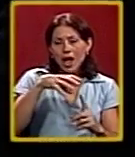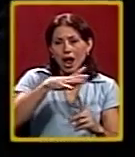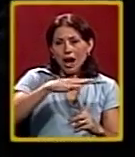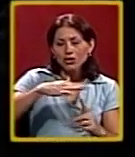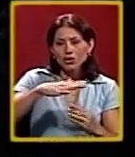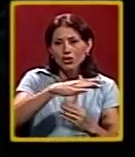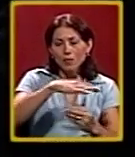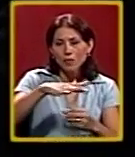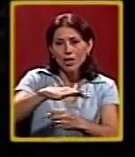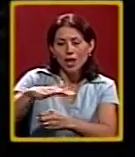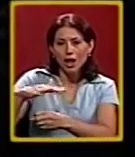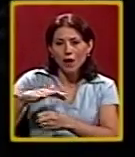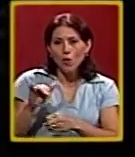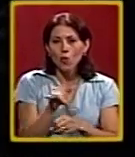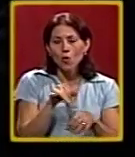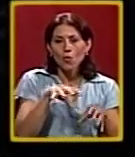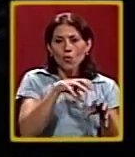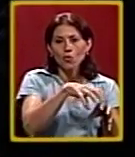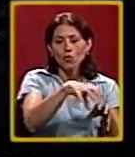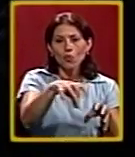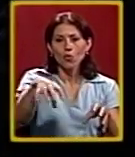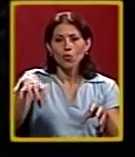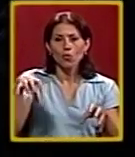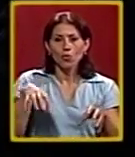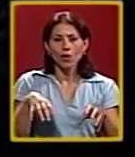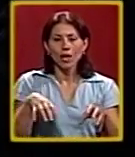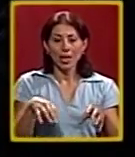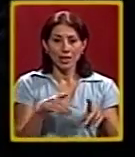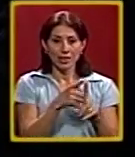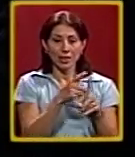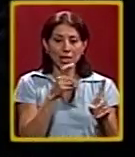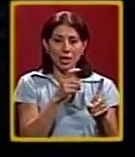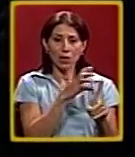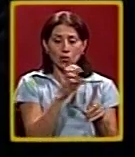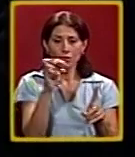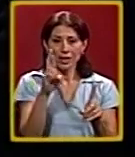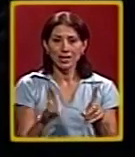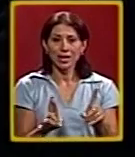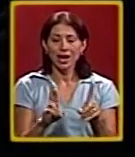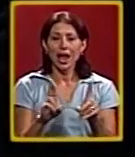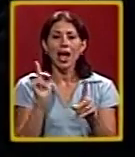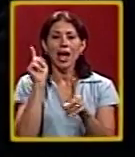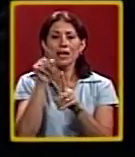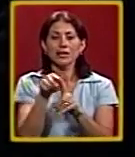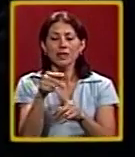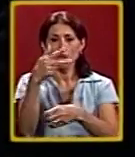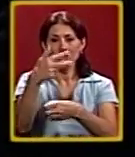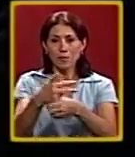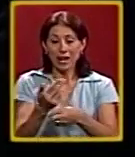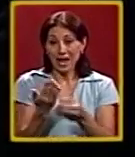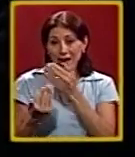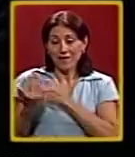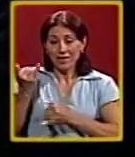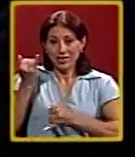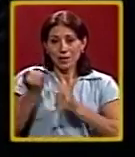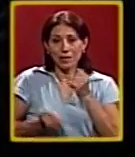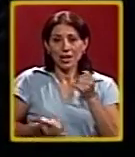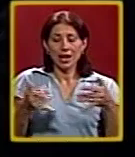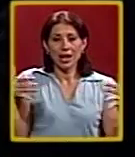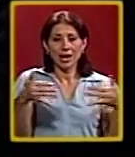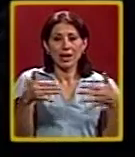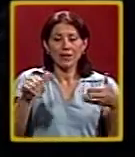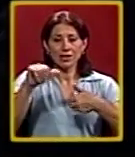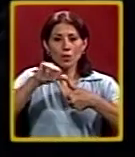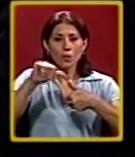era de Costa Rica hacia Guatemala. Acababa de pasar la guerra en Centroamérica, estaban en los procesos